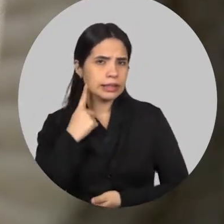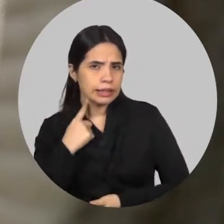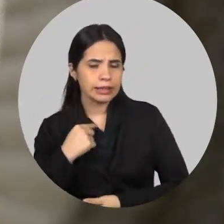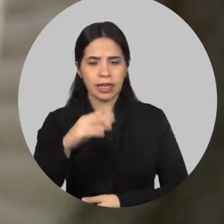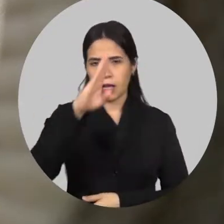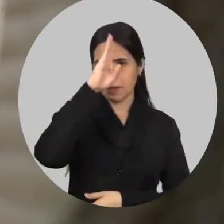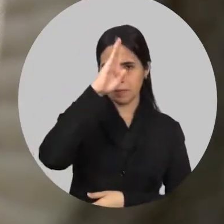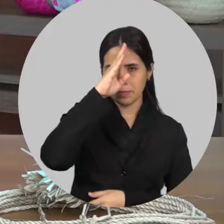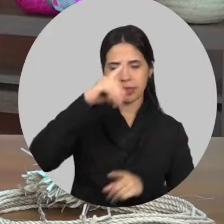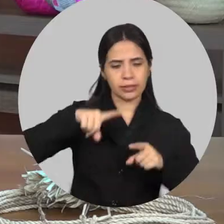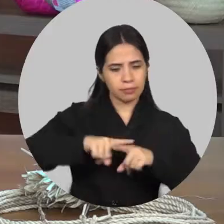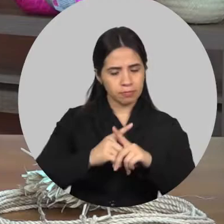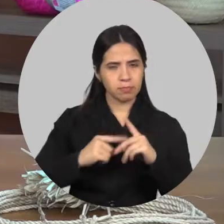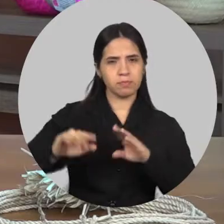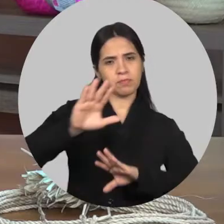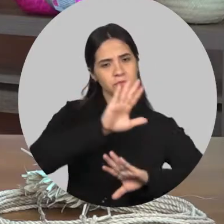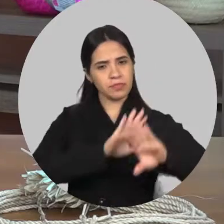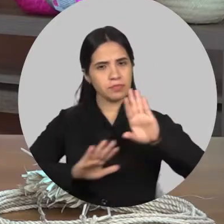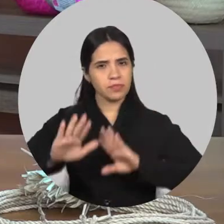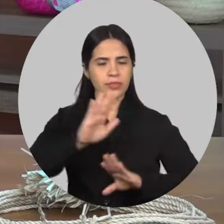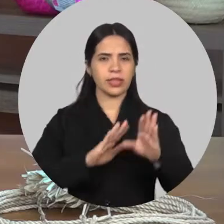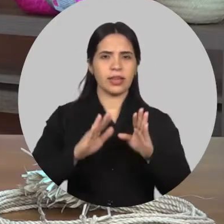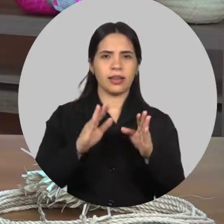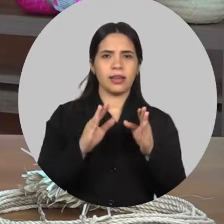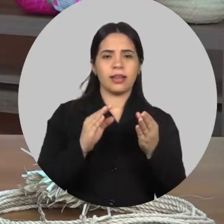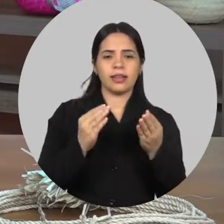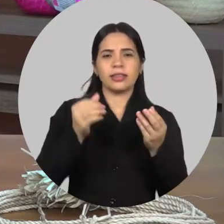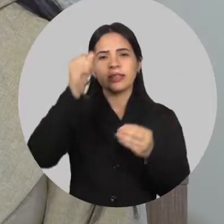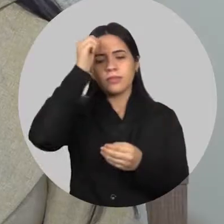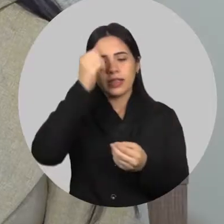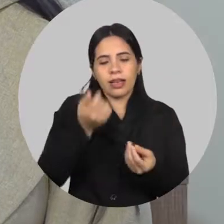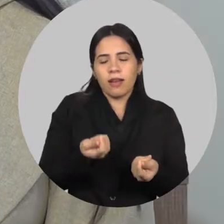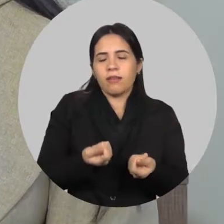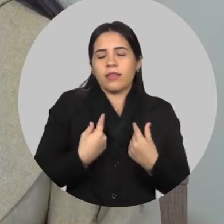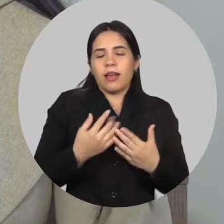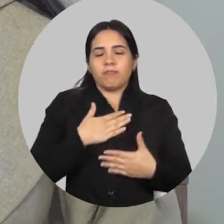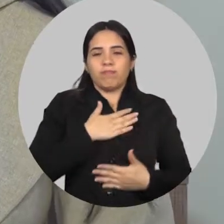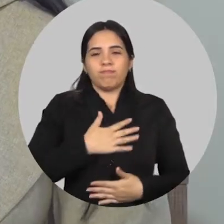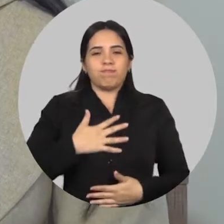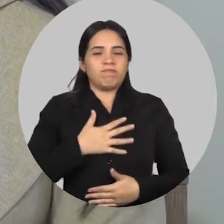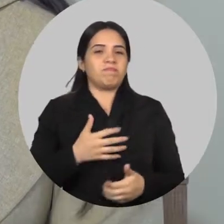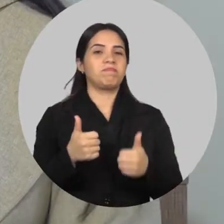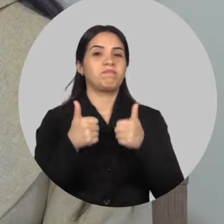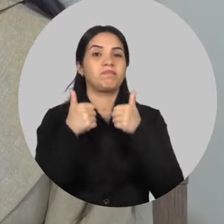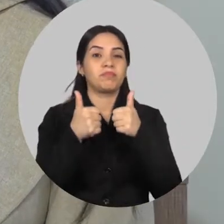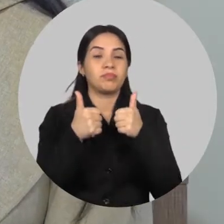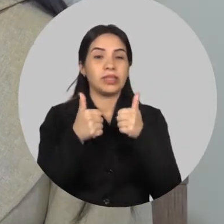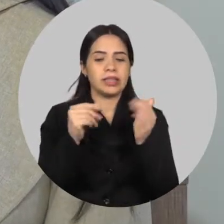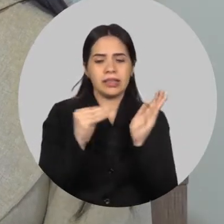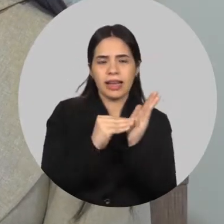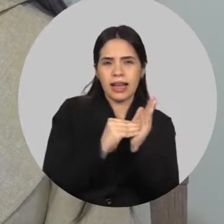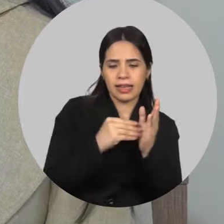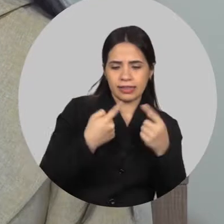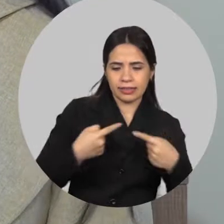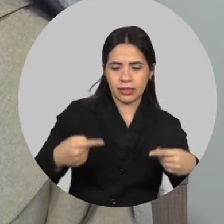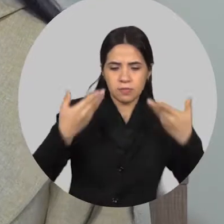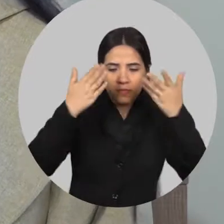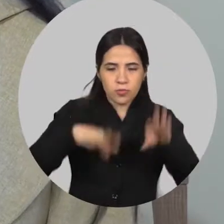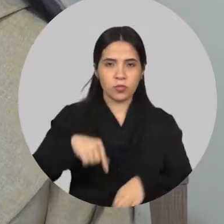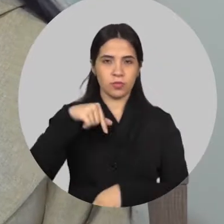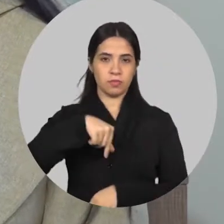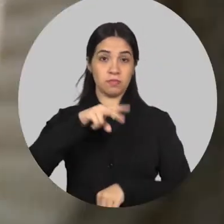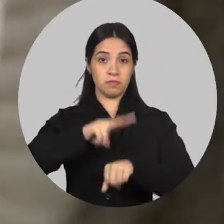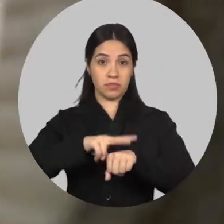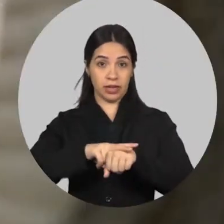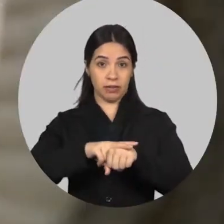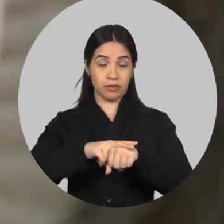que aprendan, que elaboren, que te da una satisfacción muy grande realizar cosas